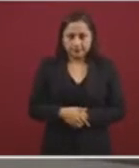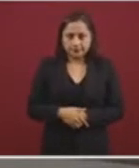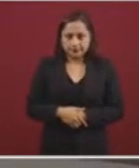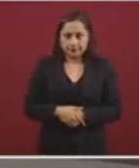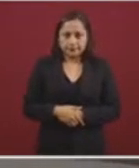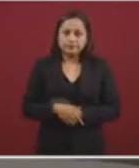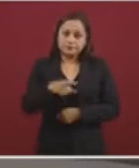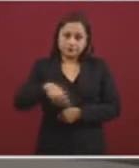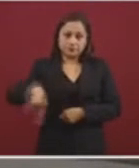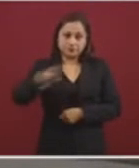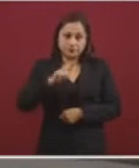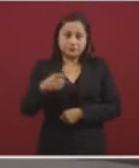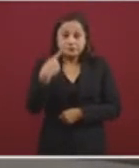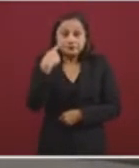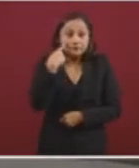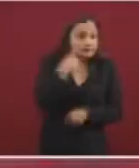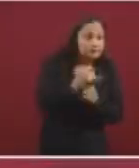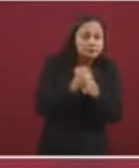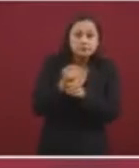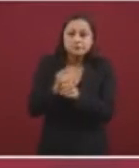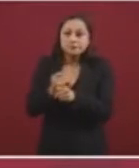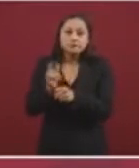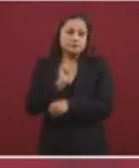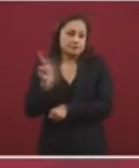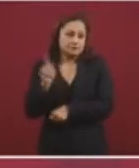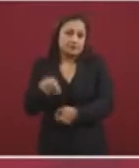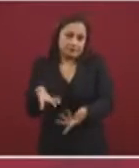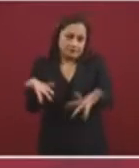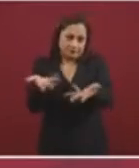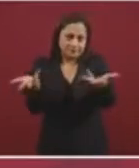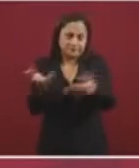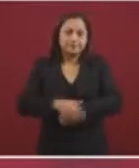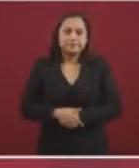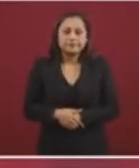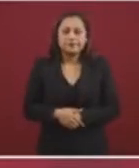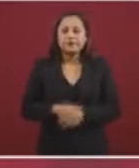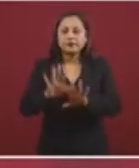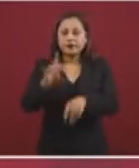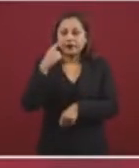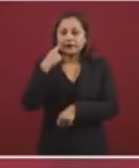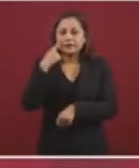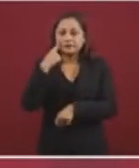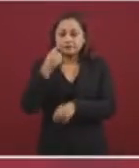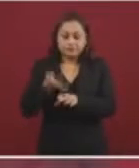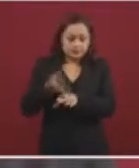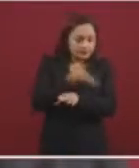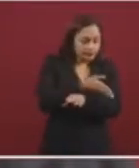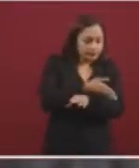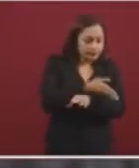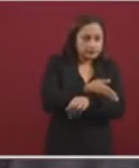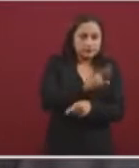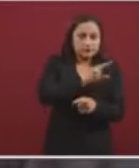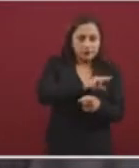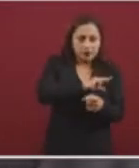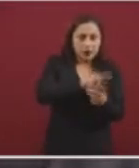ustedes que son mirones profesionales. Bueno, ¿cuánto costaba mantener esa